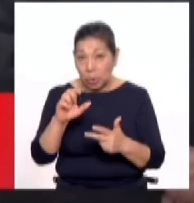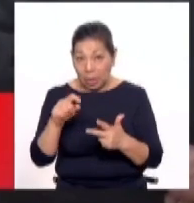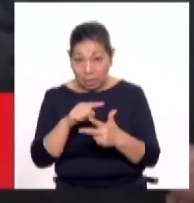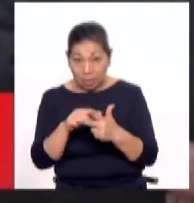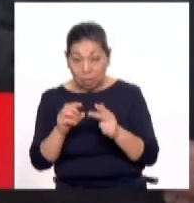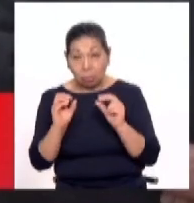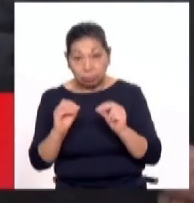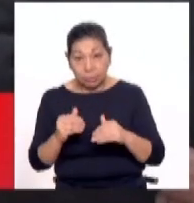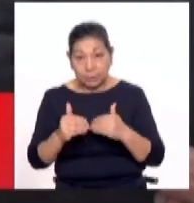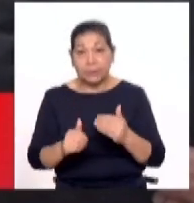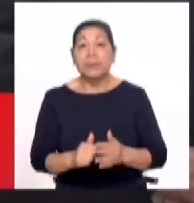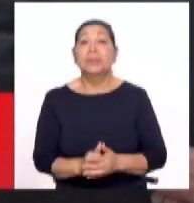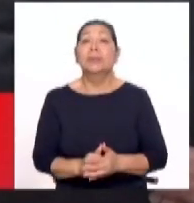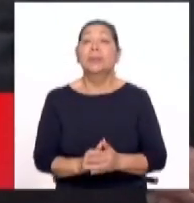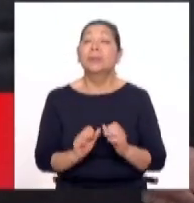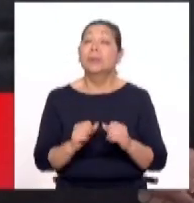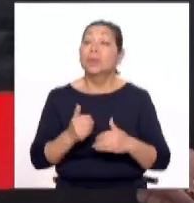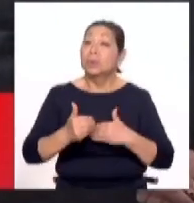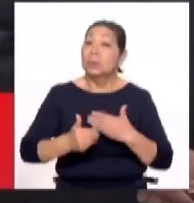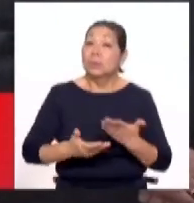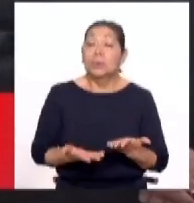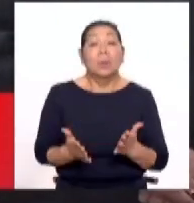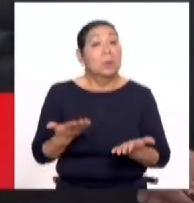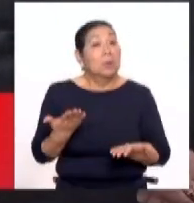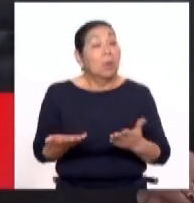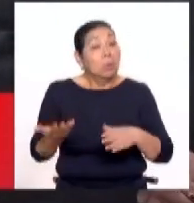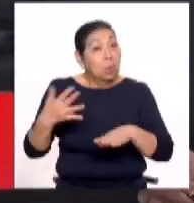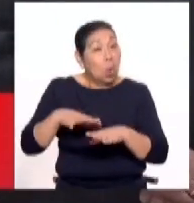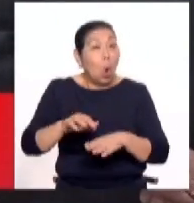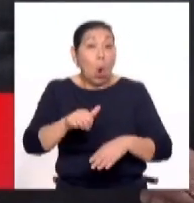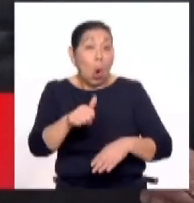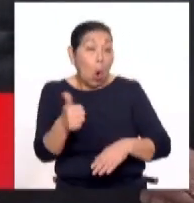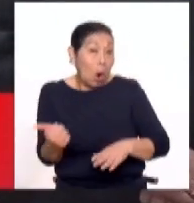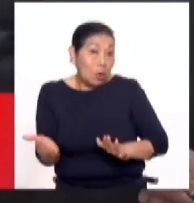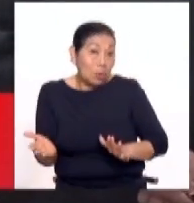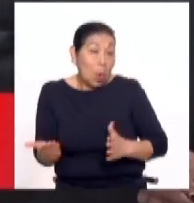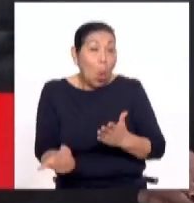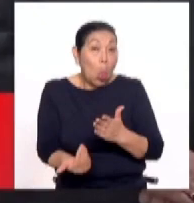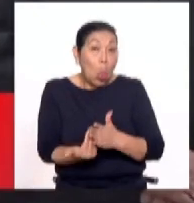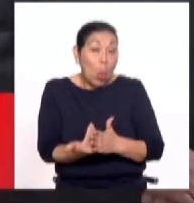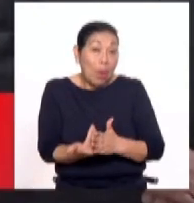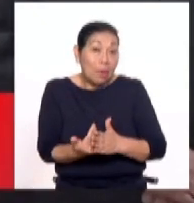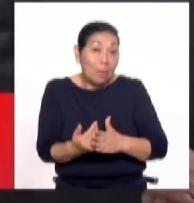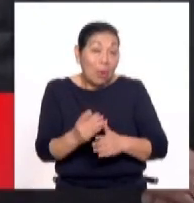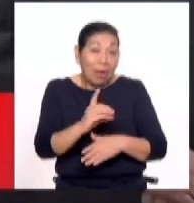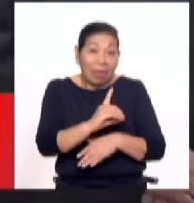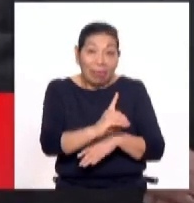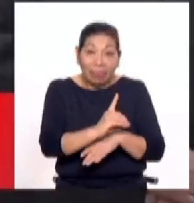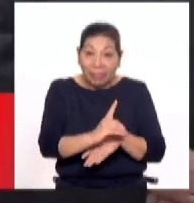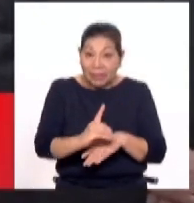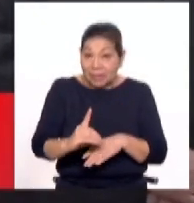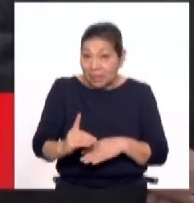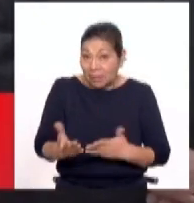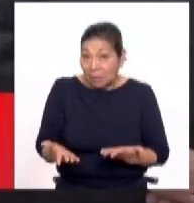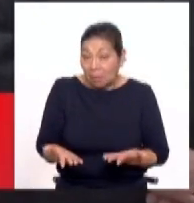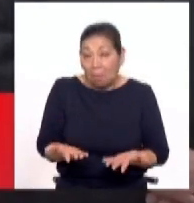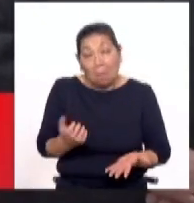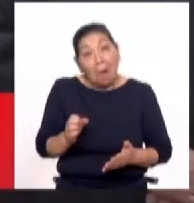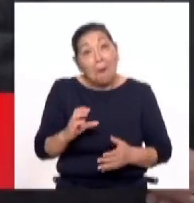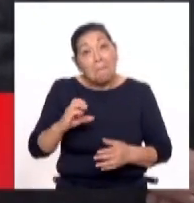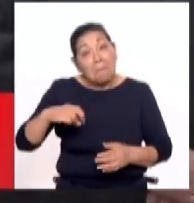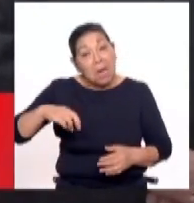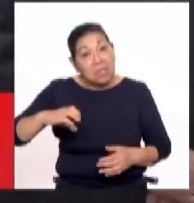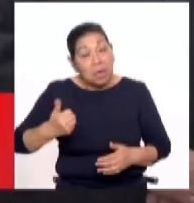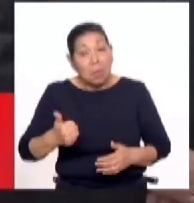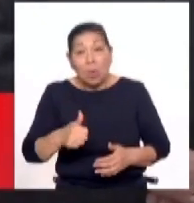así? Confírmenos, por favor. Y si van a considerar de repente incluir a otros nuevos distritos, también, por ejemplo,